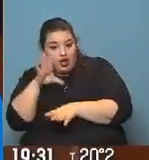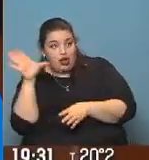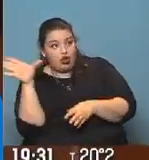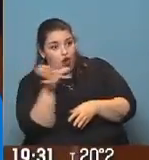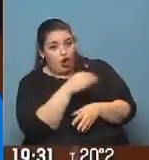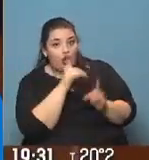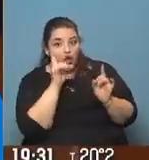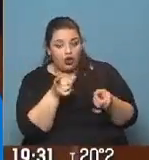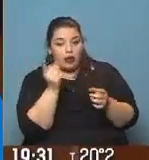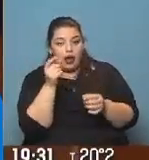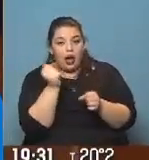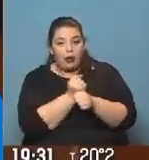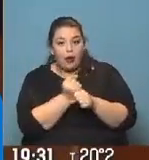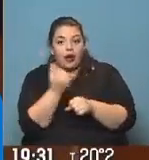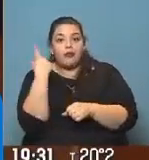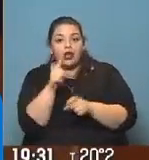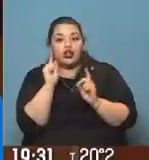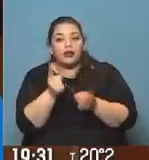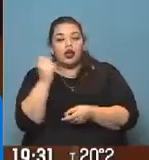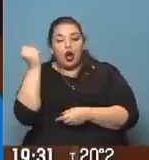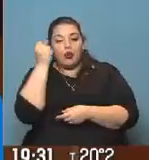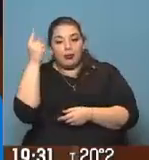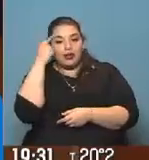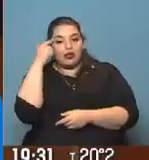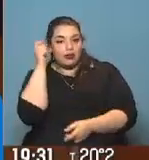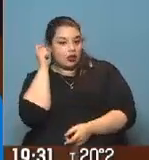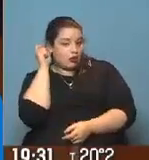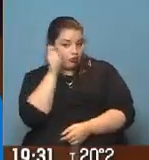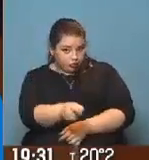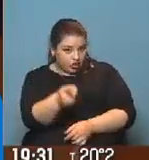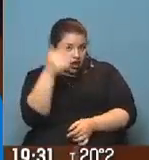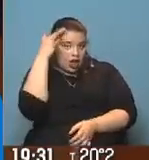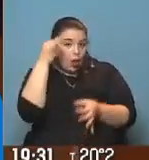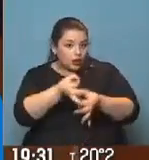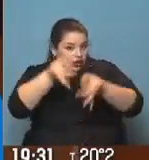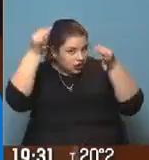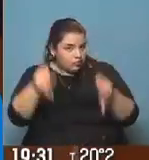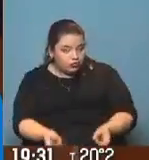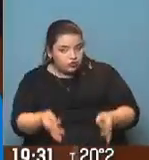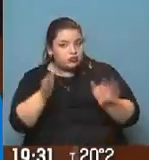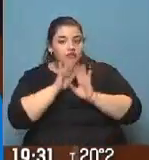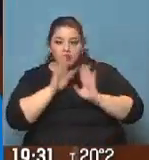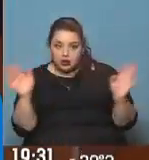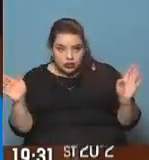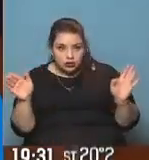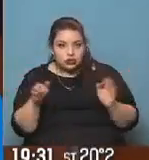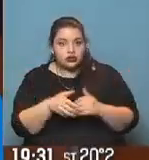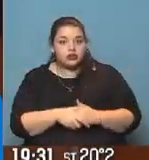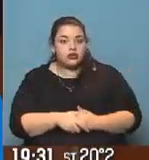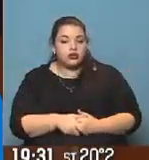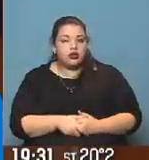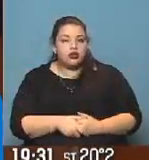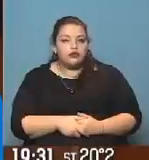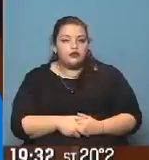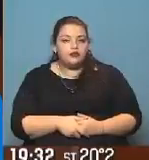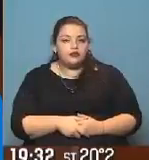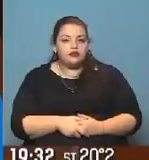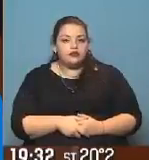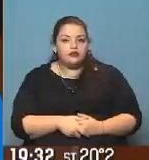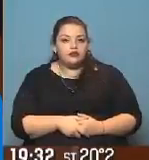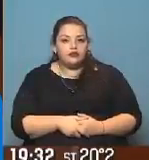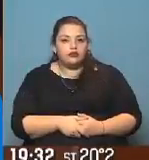los tribunales, pero lo importante es la opinión de la Corte Suprema. Un poco de historia, el primer fallo que sale de esto es de 2010,